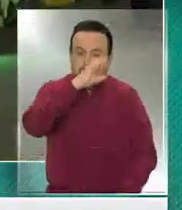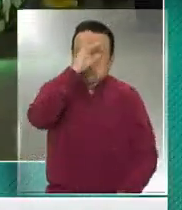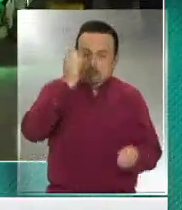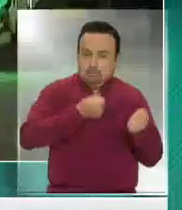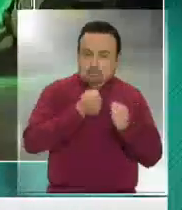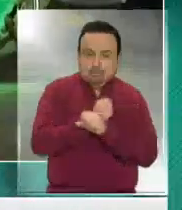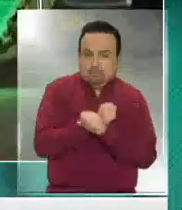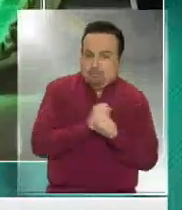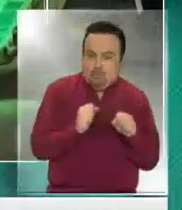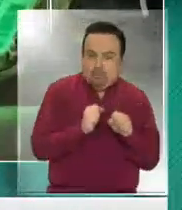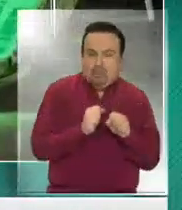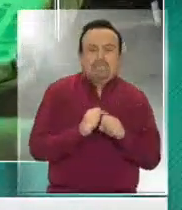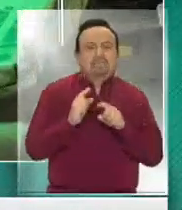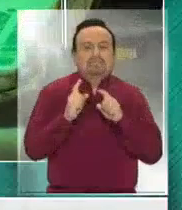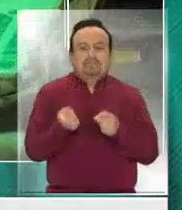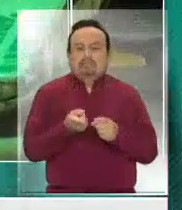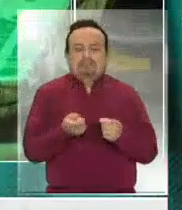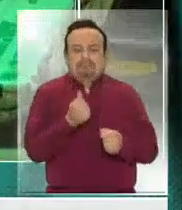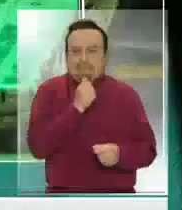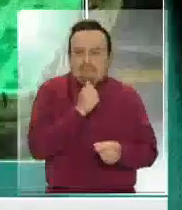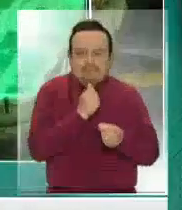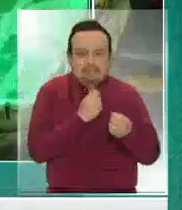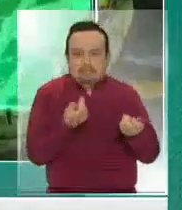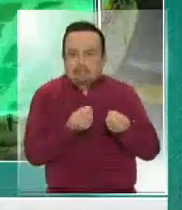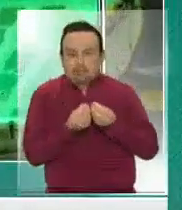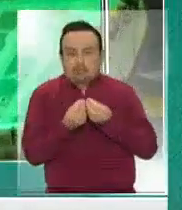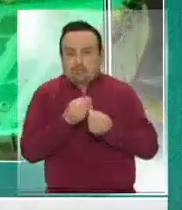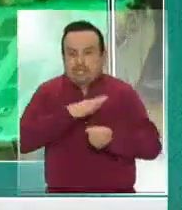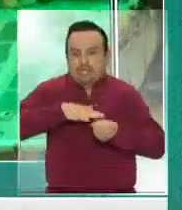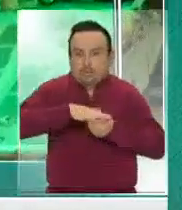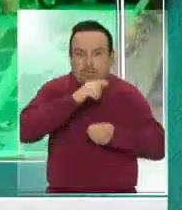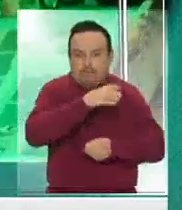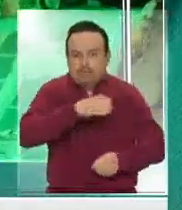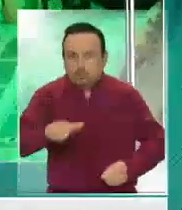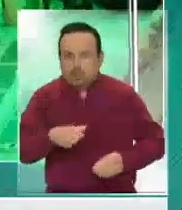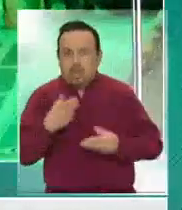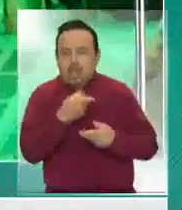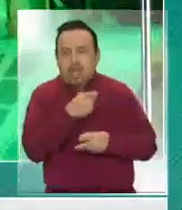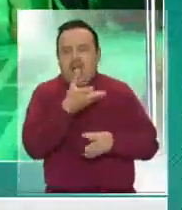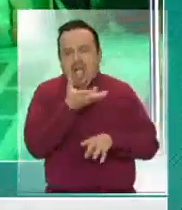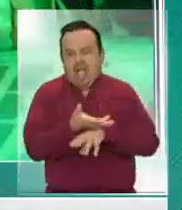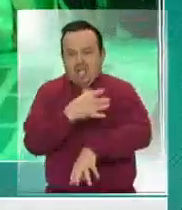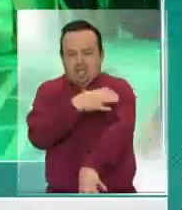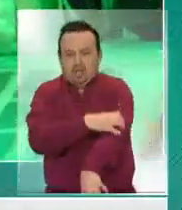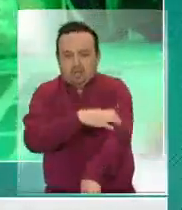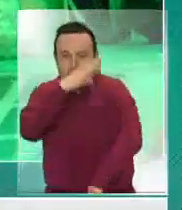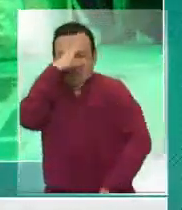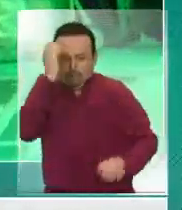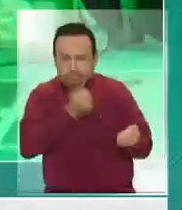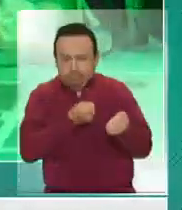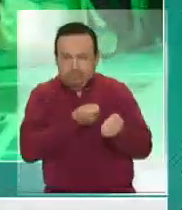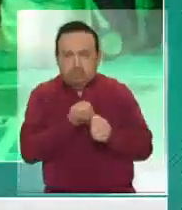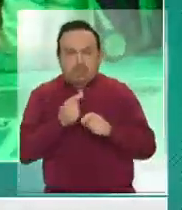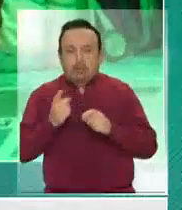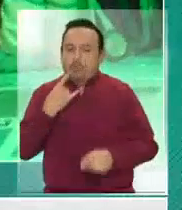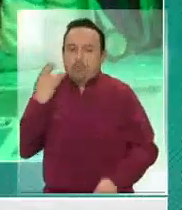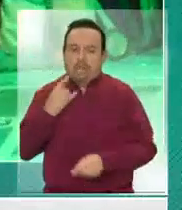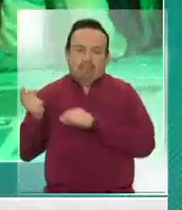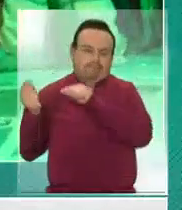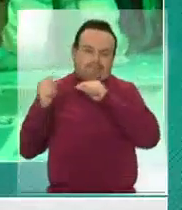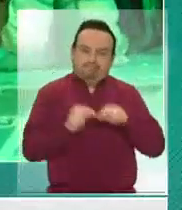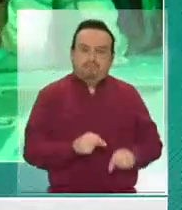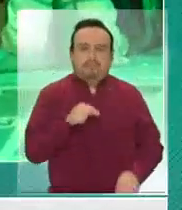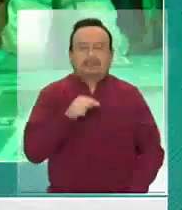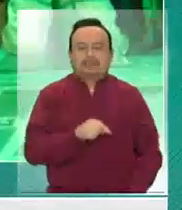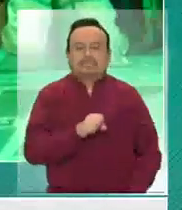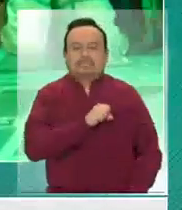real en la región de la Araucanía por la falta de equipamiento y la gran cantidad de casos además que se presentan en la zona. Lo que sí reiterar que lo que